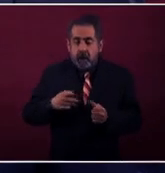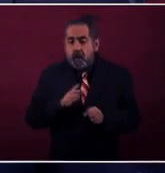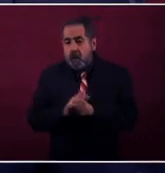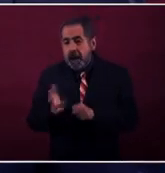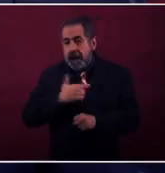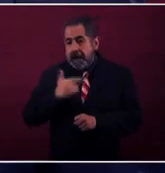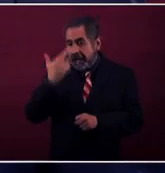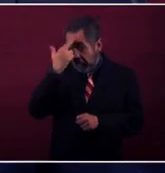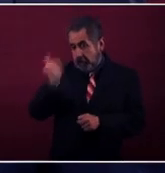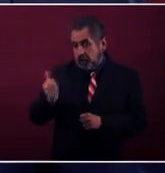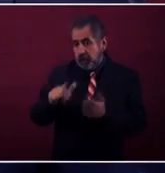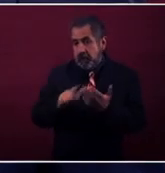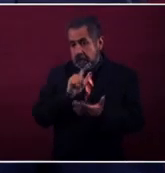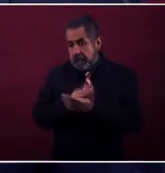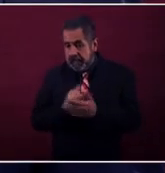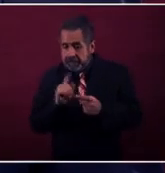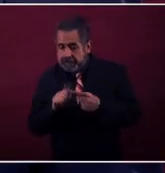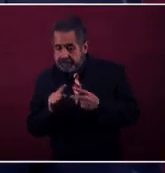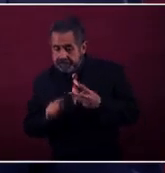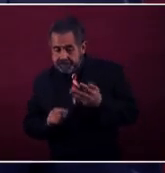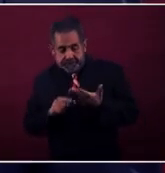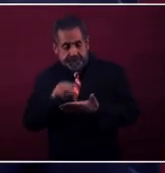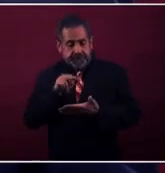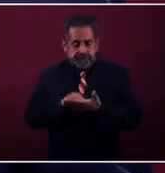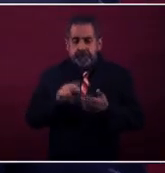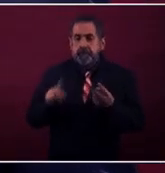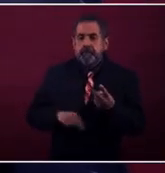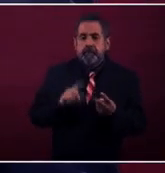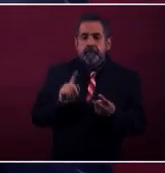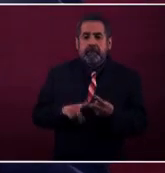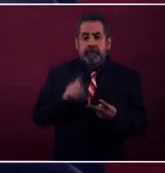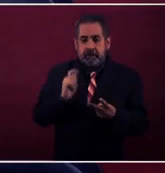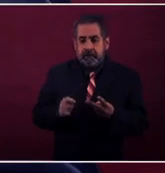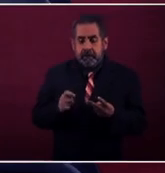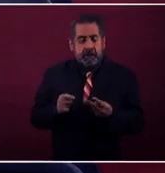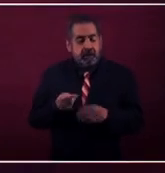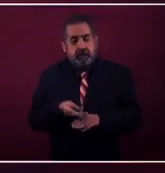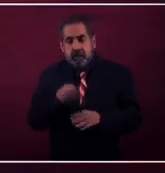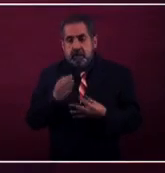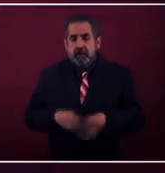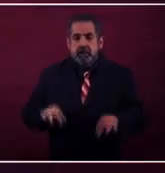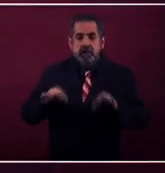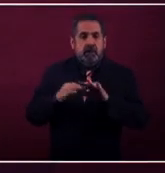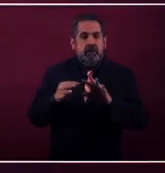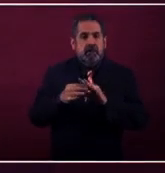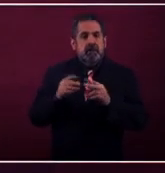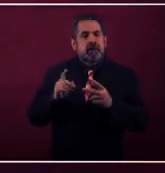fundamento legal, primero. Segundo, es muy importante